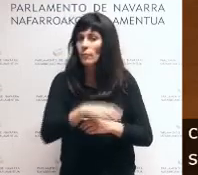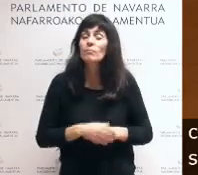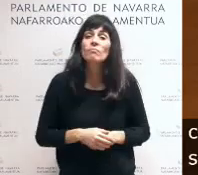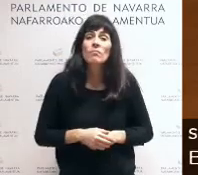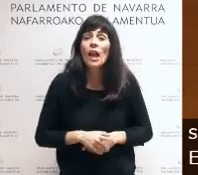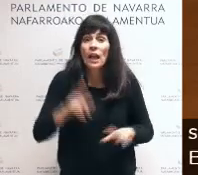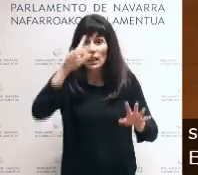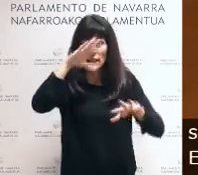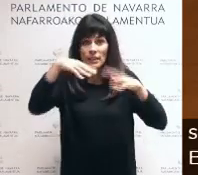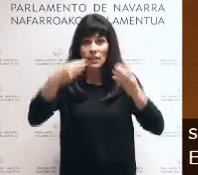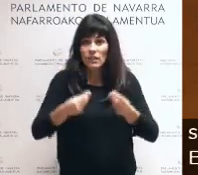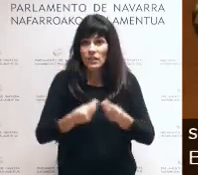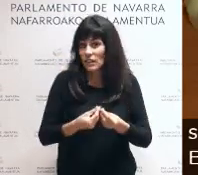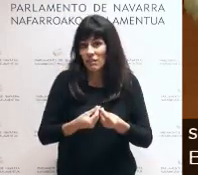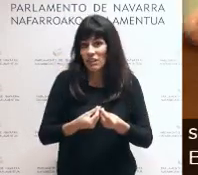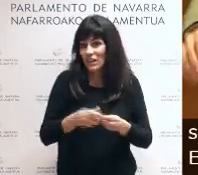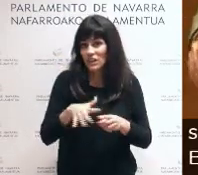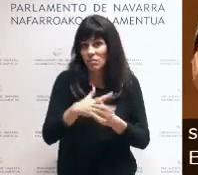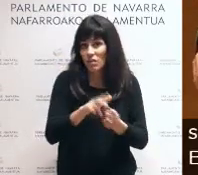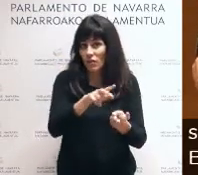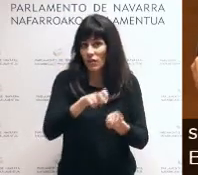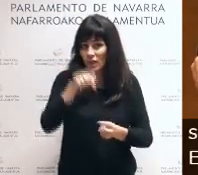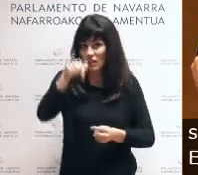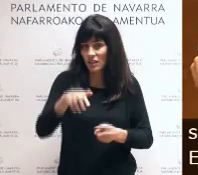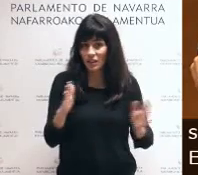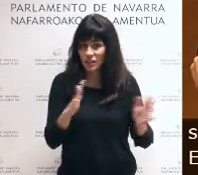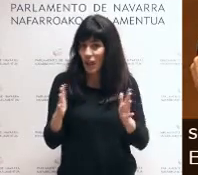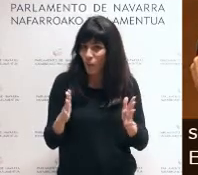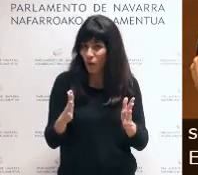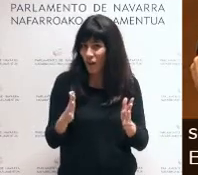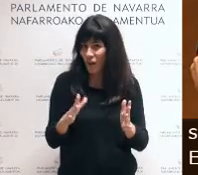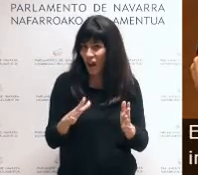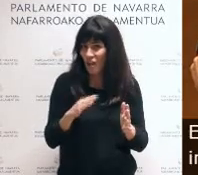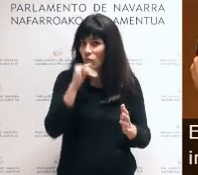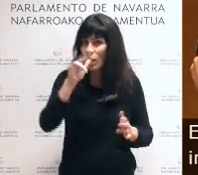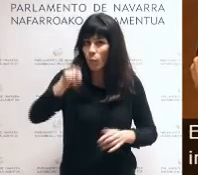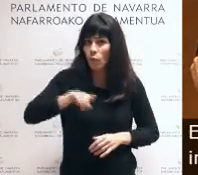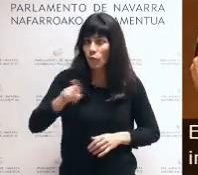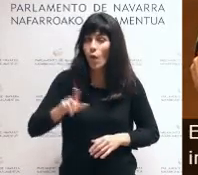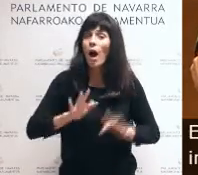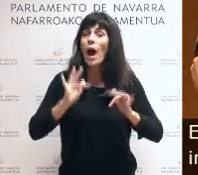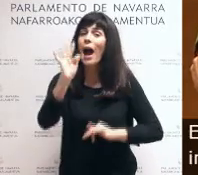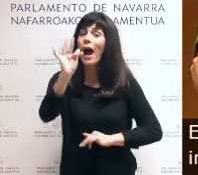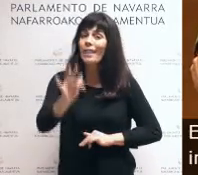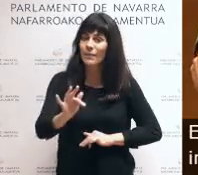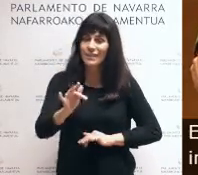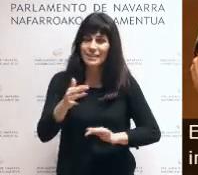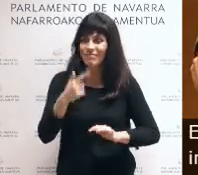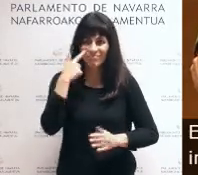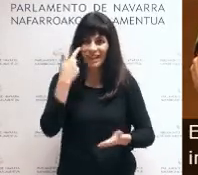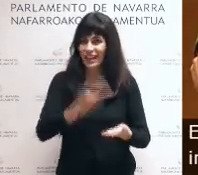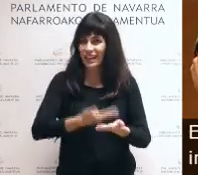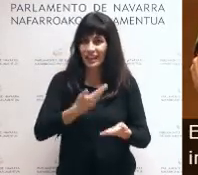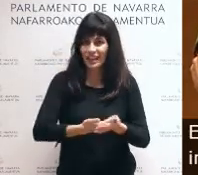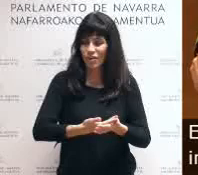parches fiscales de esta edición no solo son insuficientes, sino que ponen de manifiesto su renuncia a reformar y mejorar el